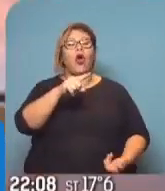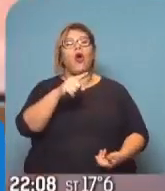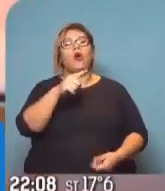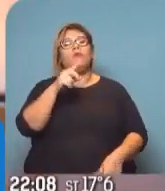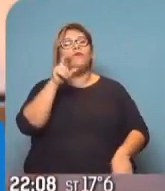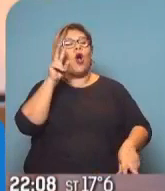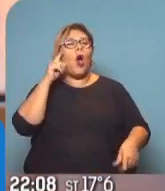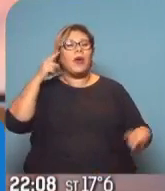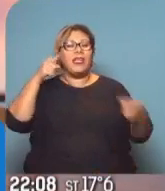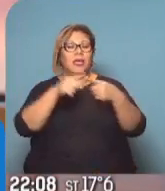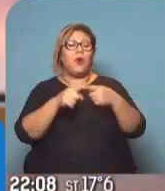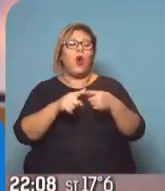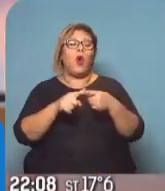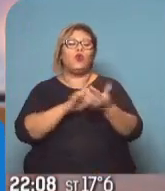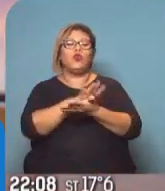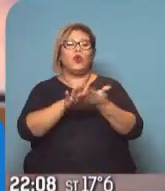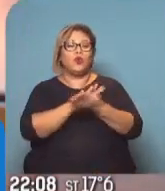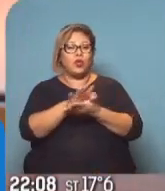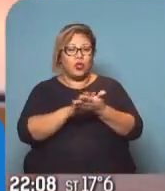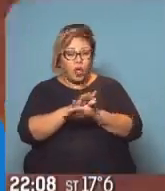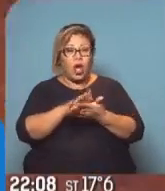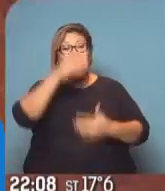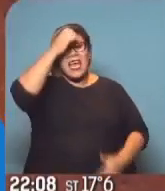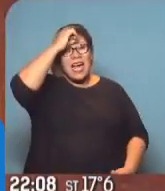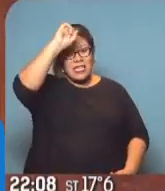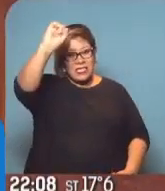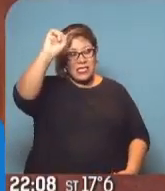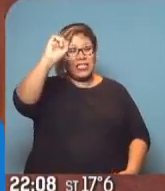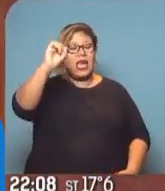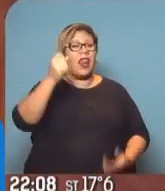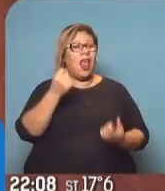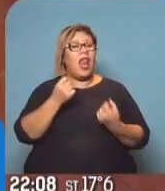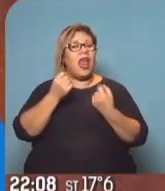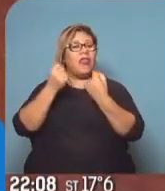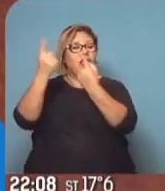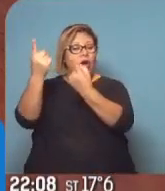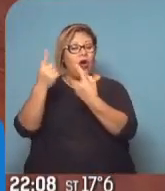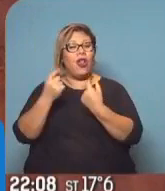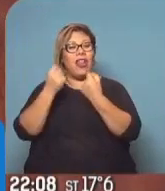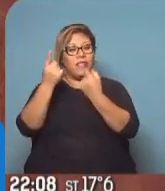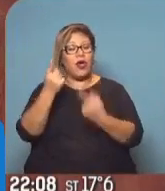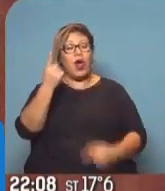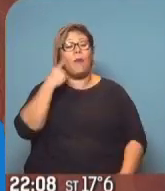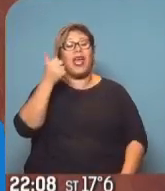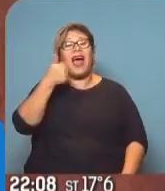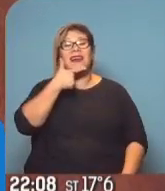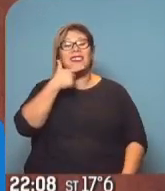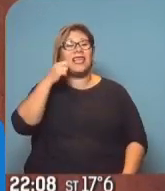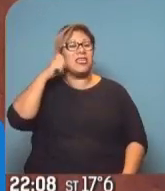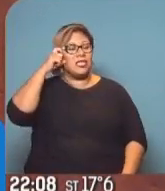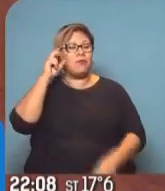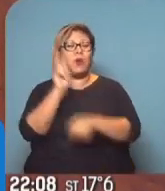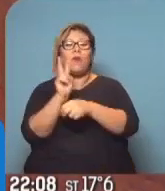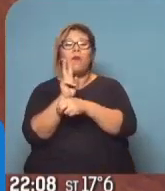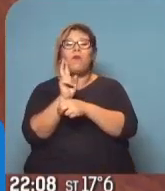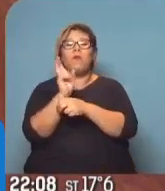canciller Rosario Espinosa, inclusive fue Moreno quien le dio la nacionalidad ecuatoriana a Julian Assange, y en